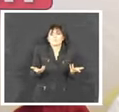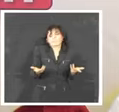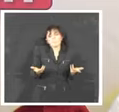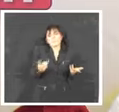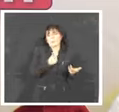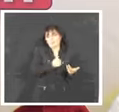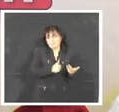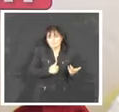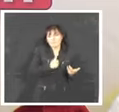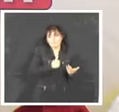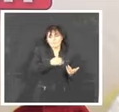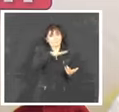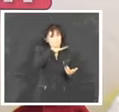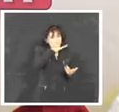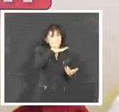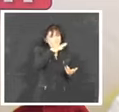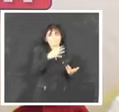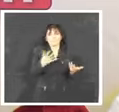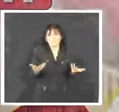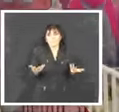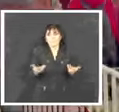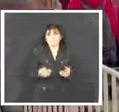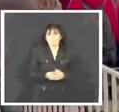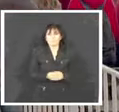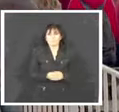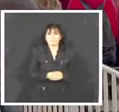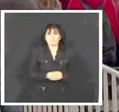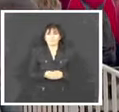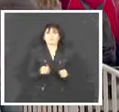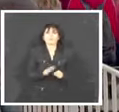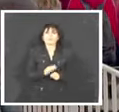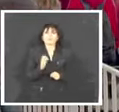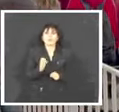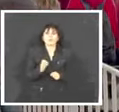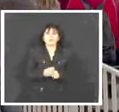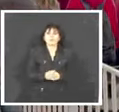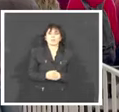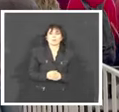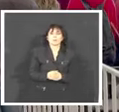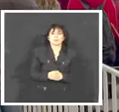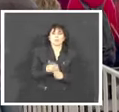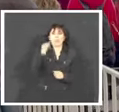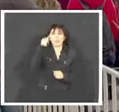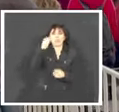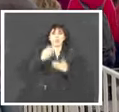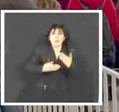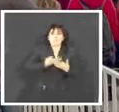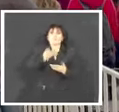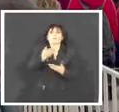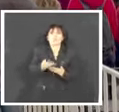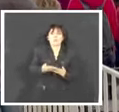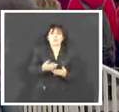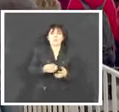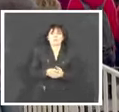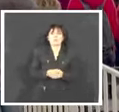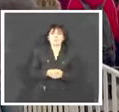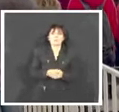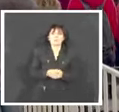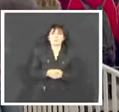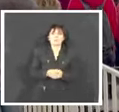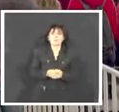Lastimosamente. Por eso la propuesta es que en el caso